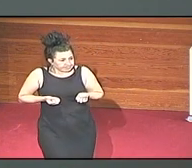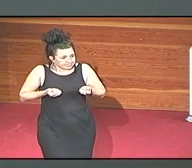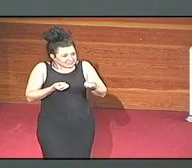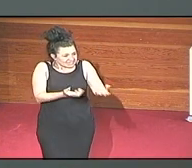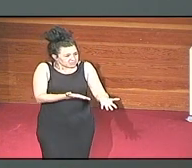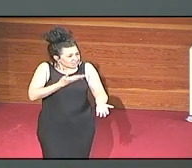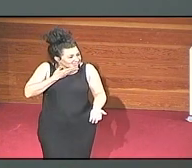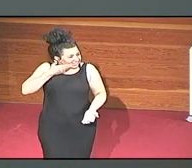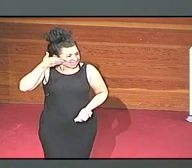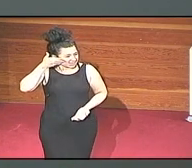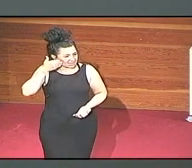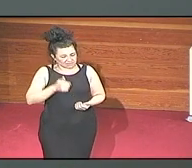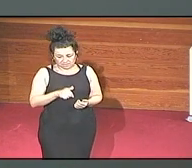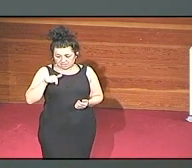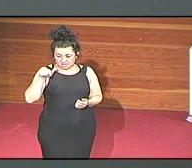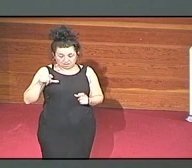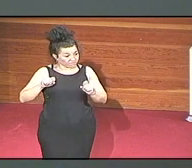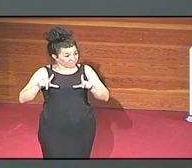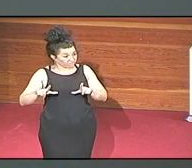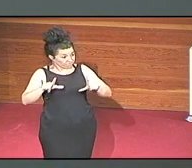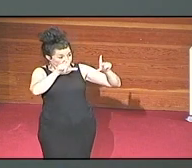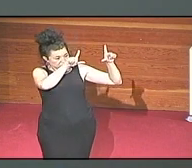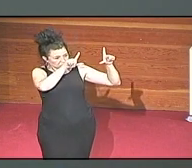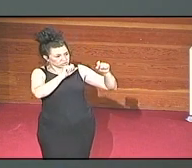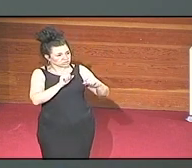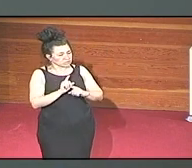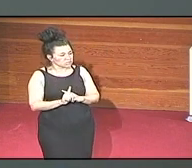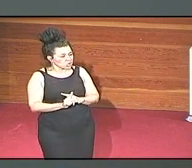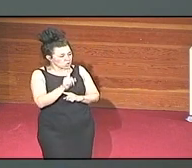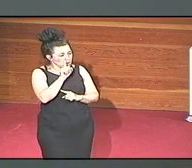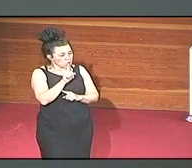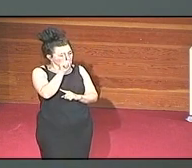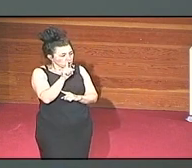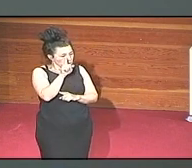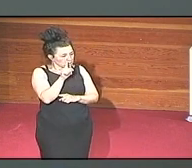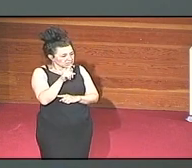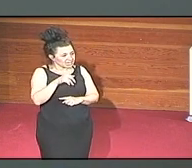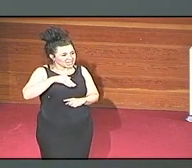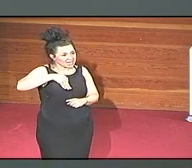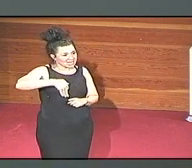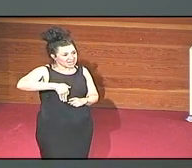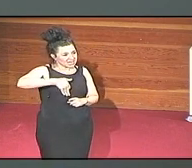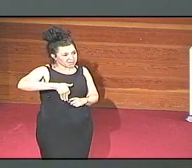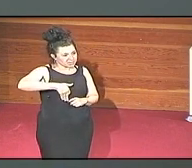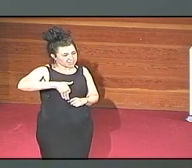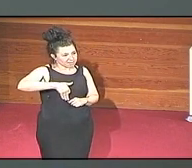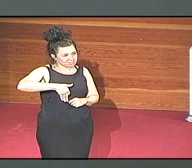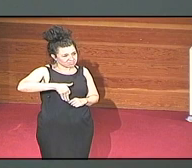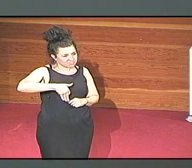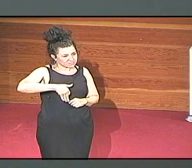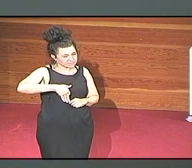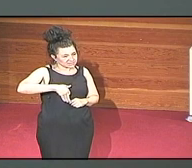aquí estaba en el norte de y el sur de angola donde viven los heene vas